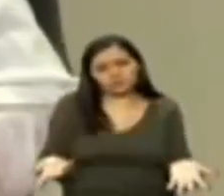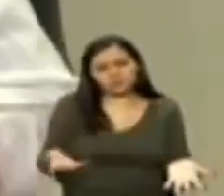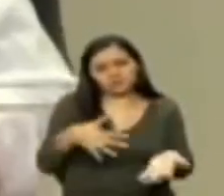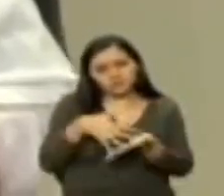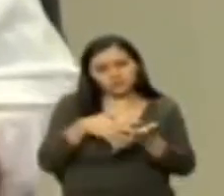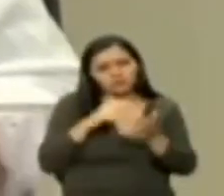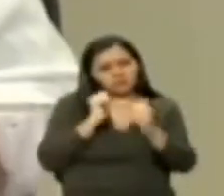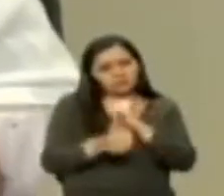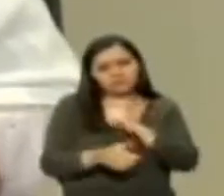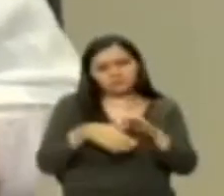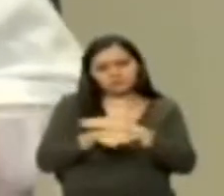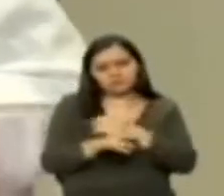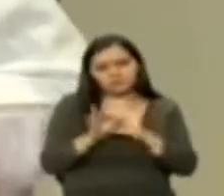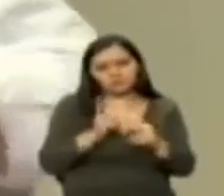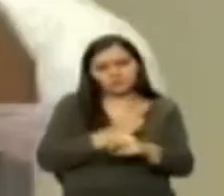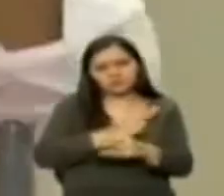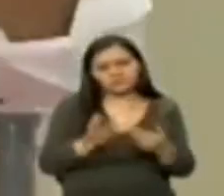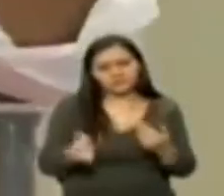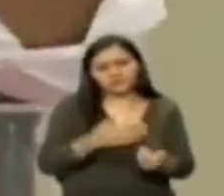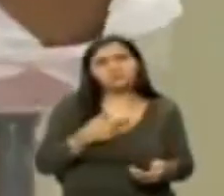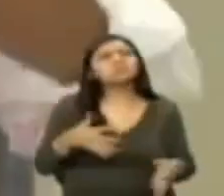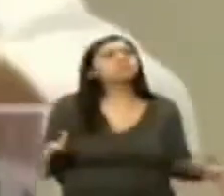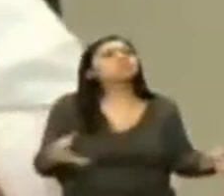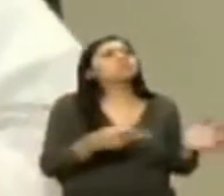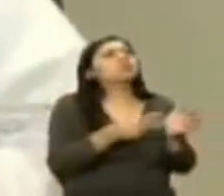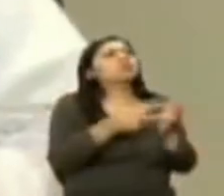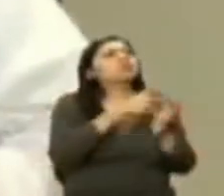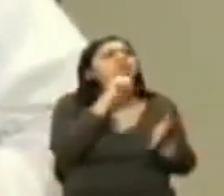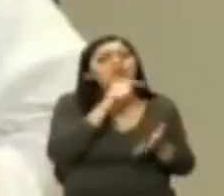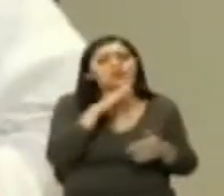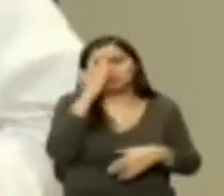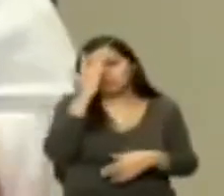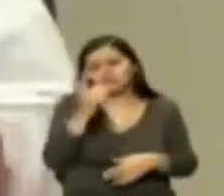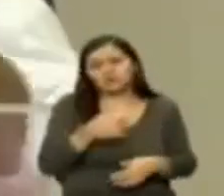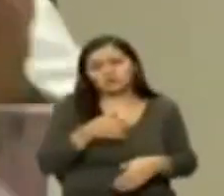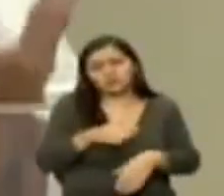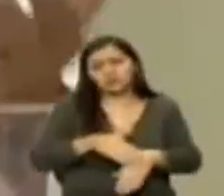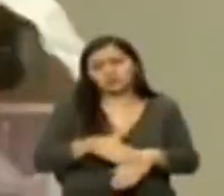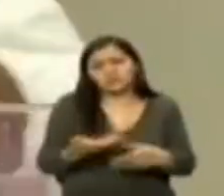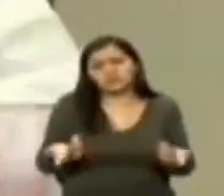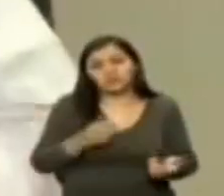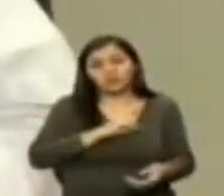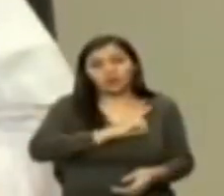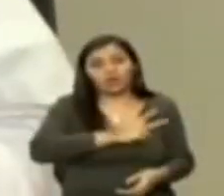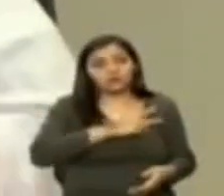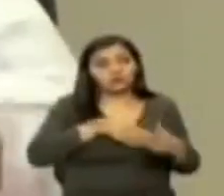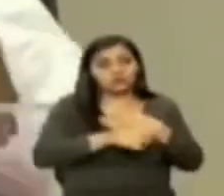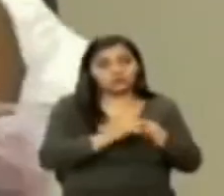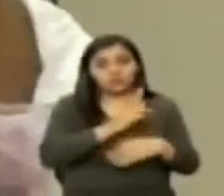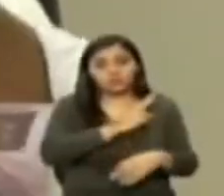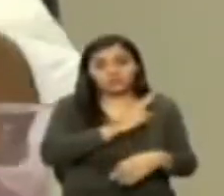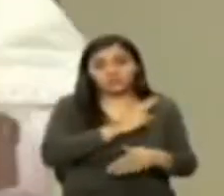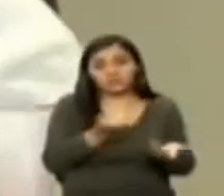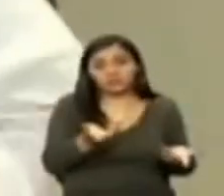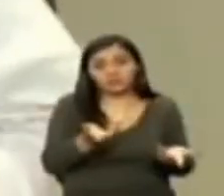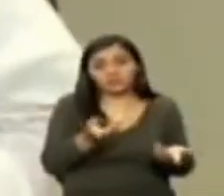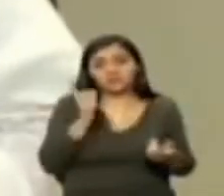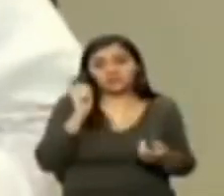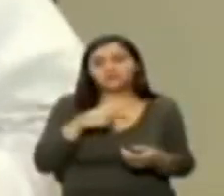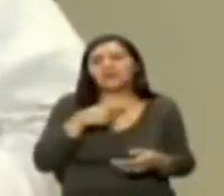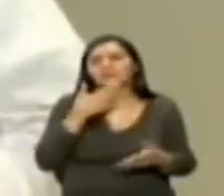entendamos que no todos los chicos tienen la vocación para la universidad, hay que tener vocación